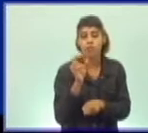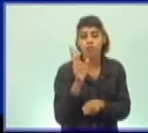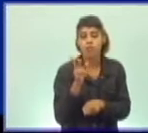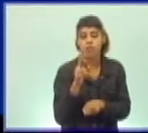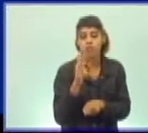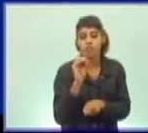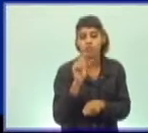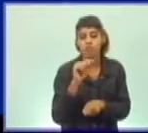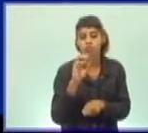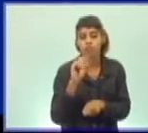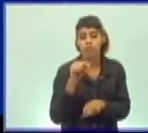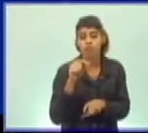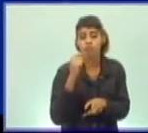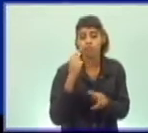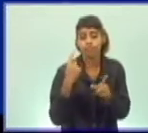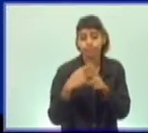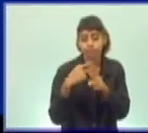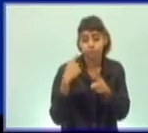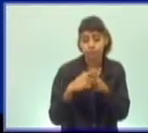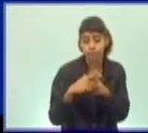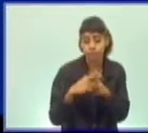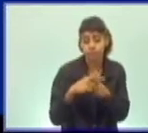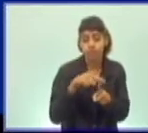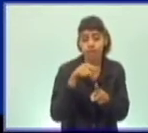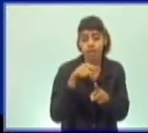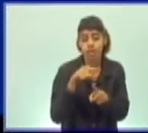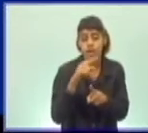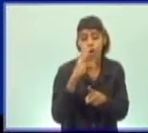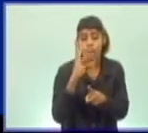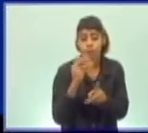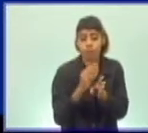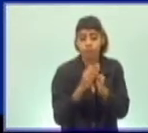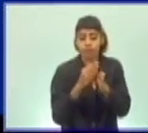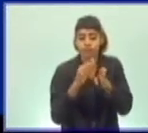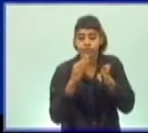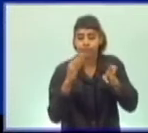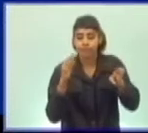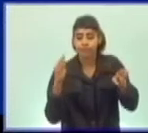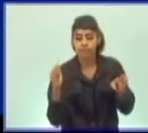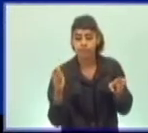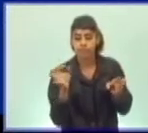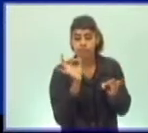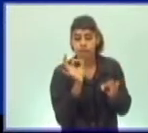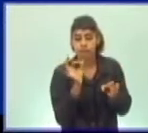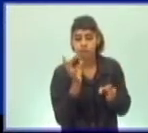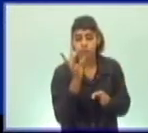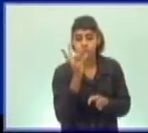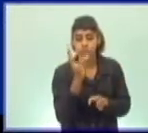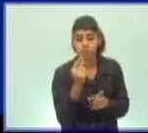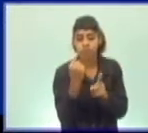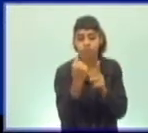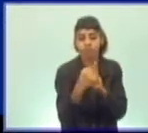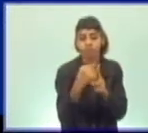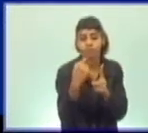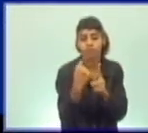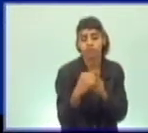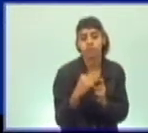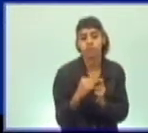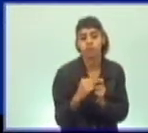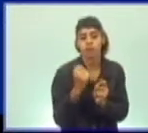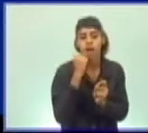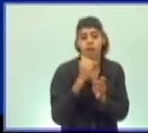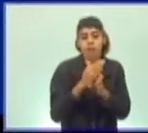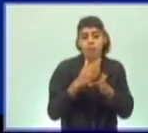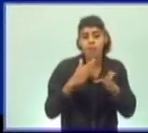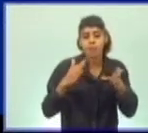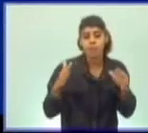al aumentar el número atómico, y además coincide con el valor del número atómico, ¿verdad? Pero siempre con carga positiva. Es decir, que al aumentar el número atómico